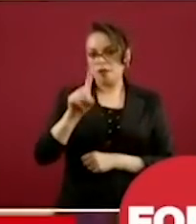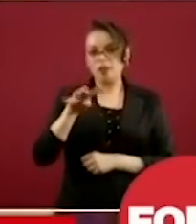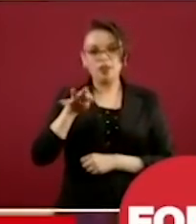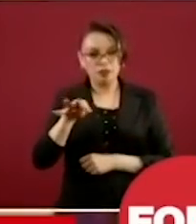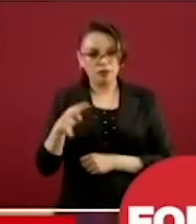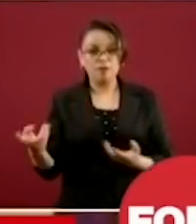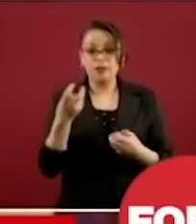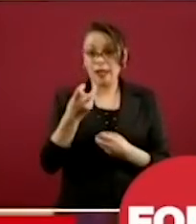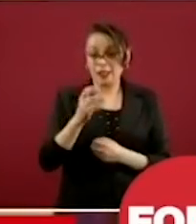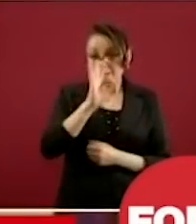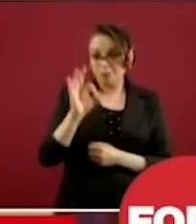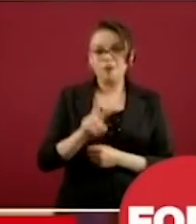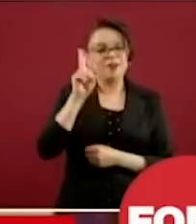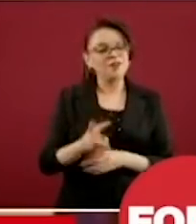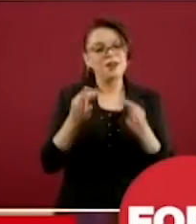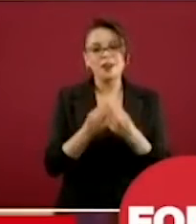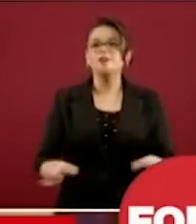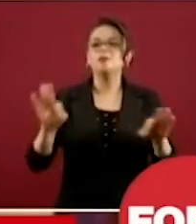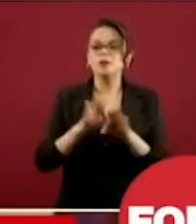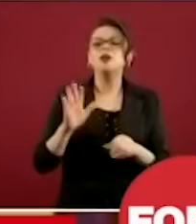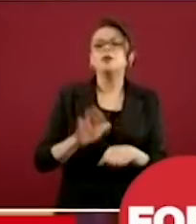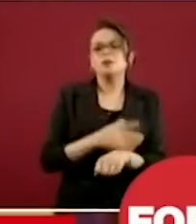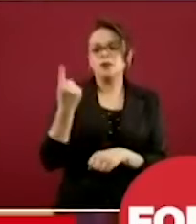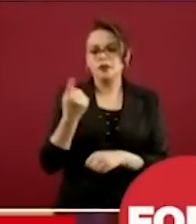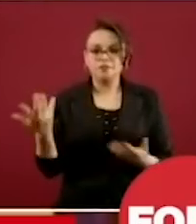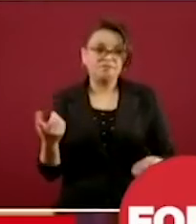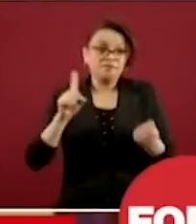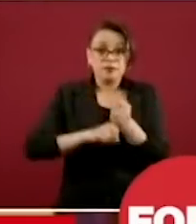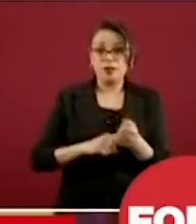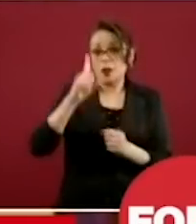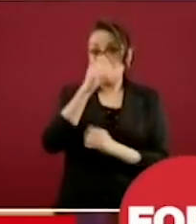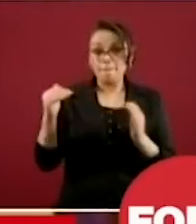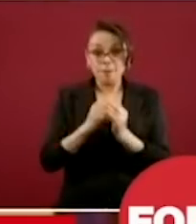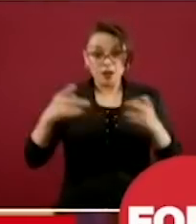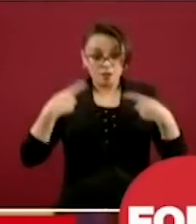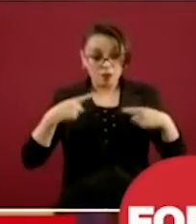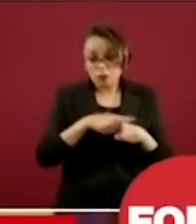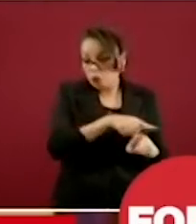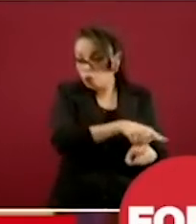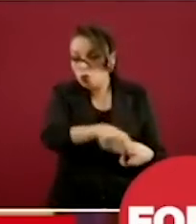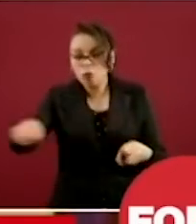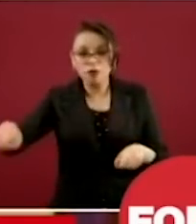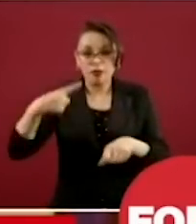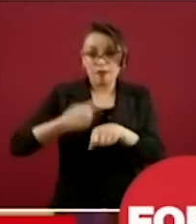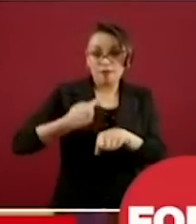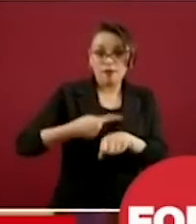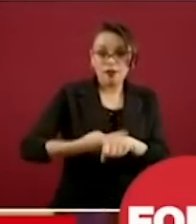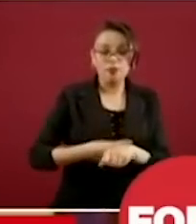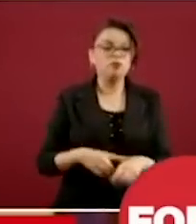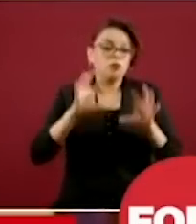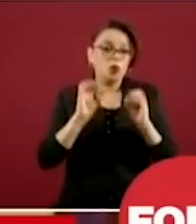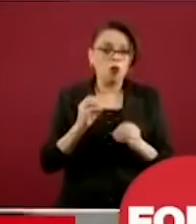es importante porque independientemente de que sean 1000 personas enfermas o sean 20 personas enfermas o